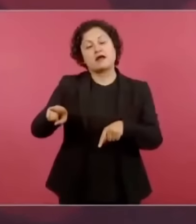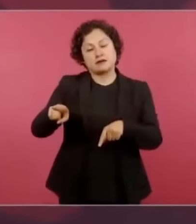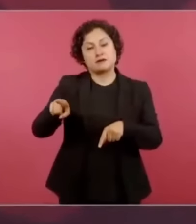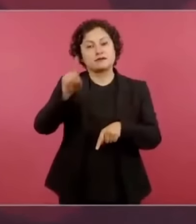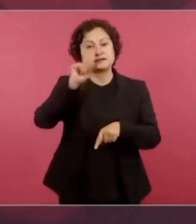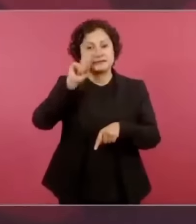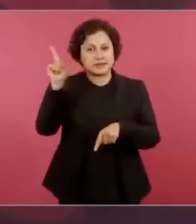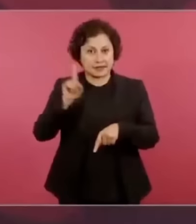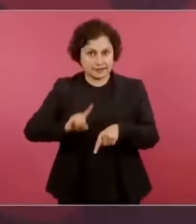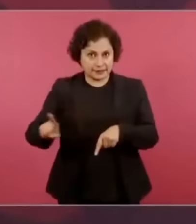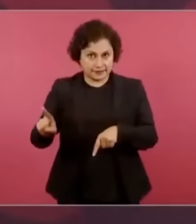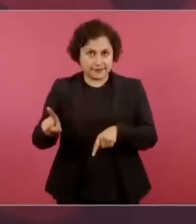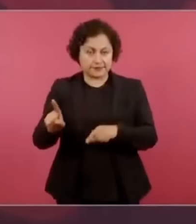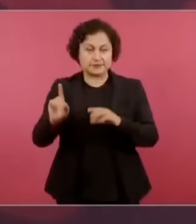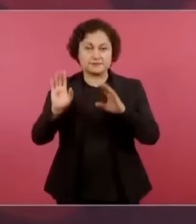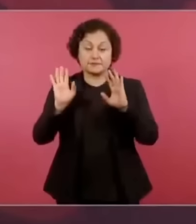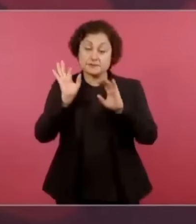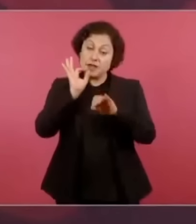no para esto,